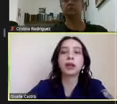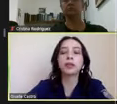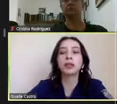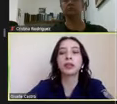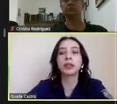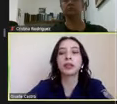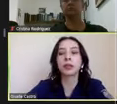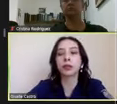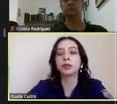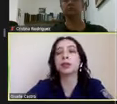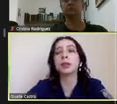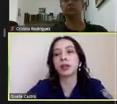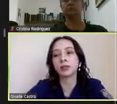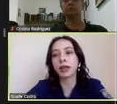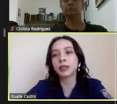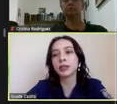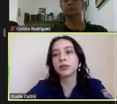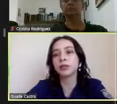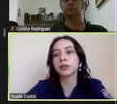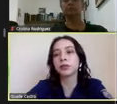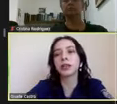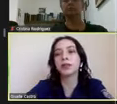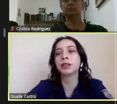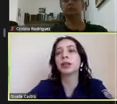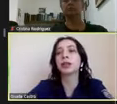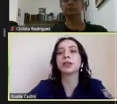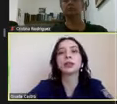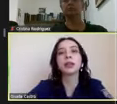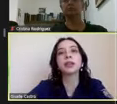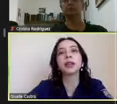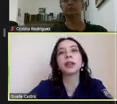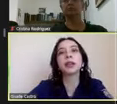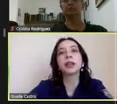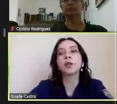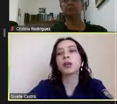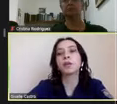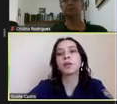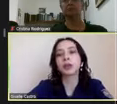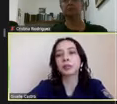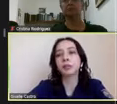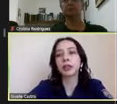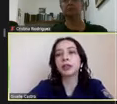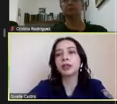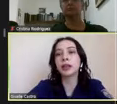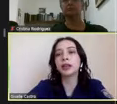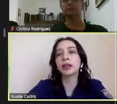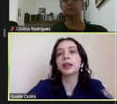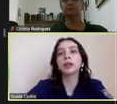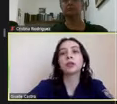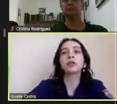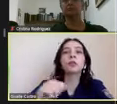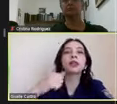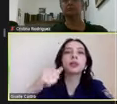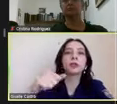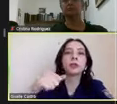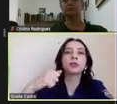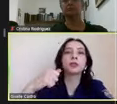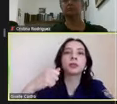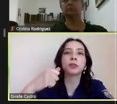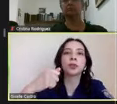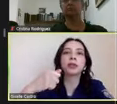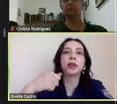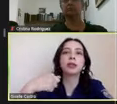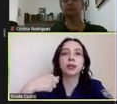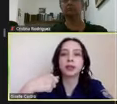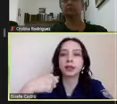es algo que se trabajó en nuestras fases, sobre todo la fuerza resistencia o la fuerza potencia. Es cómo reacciona